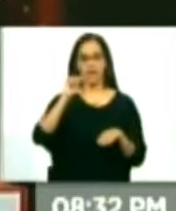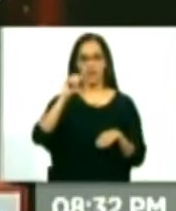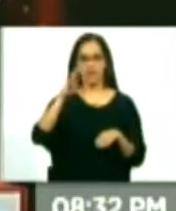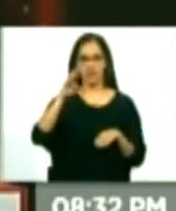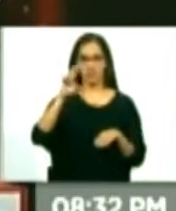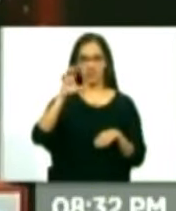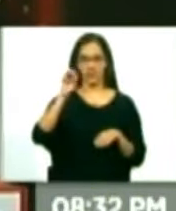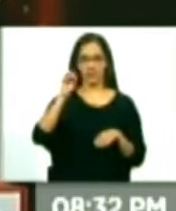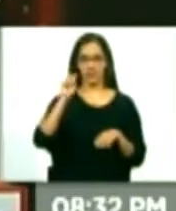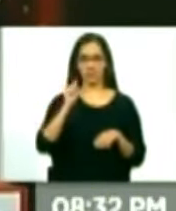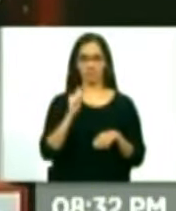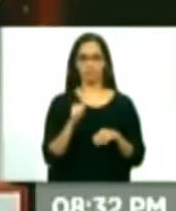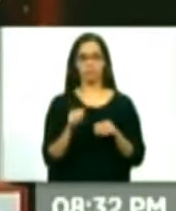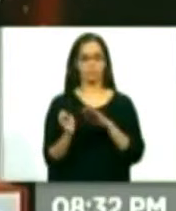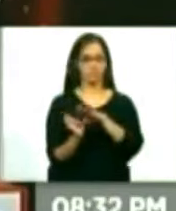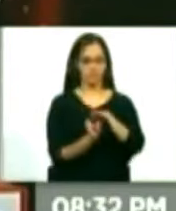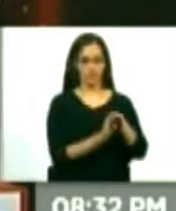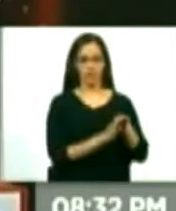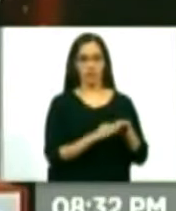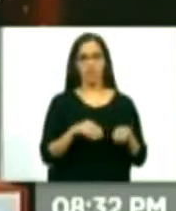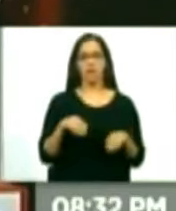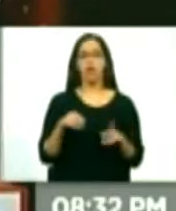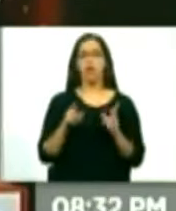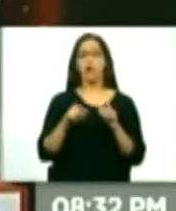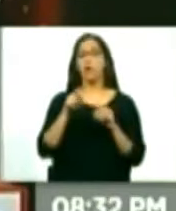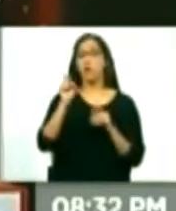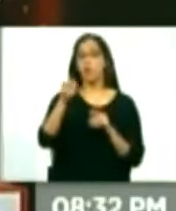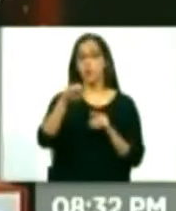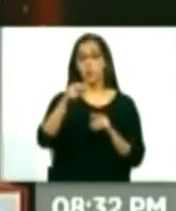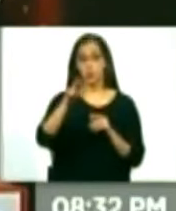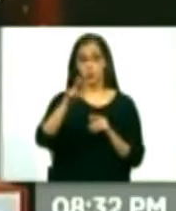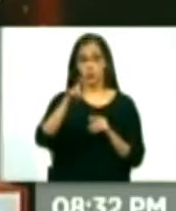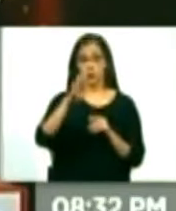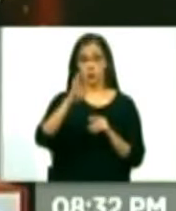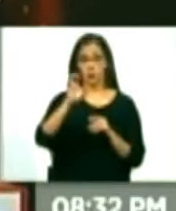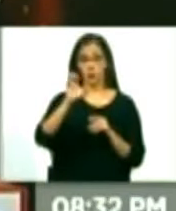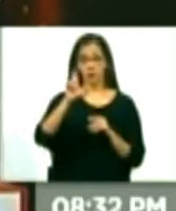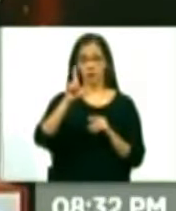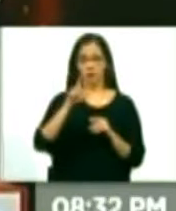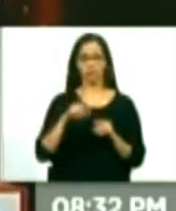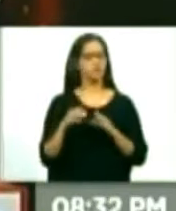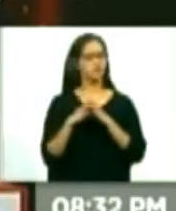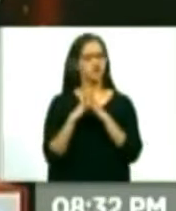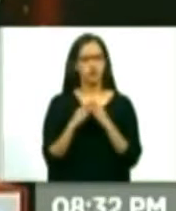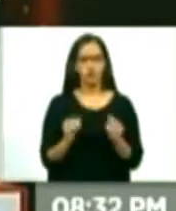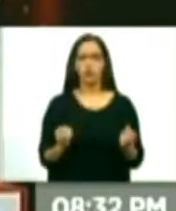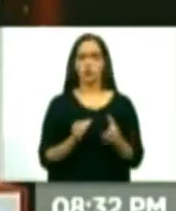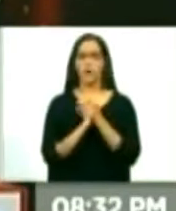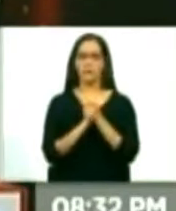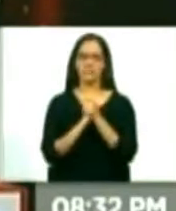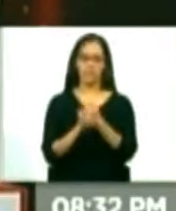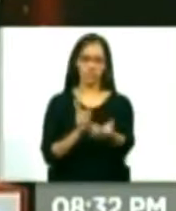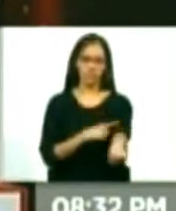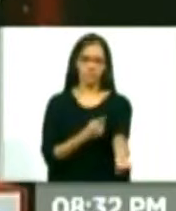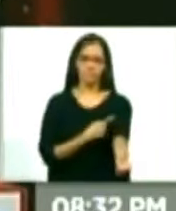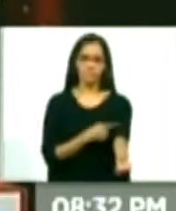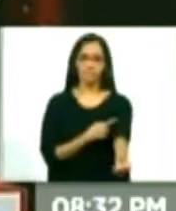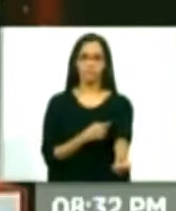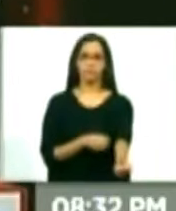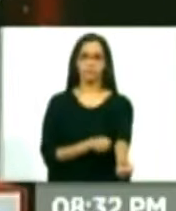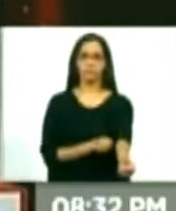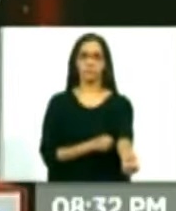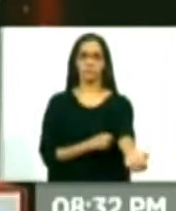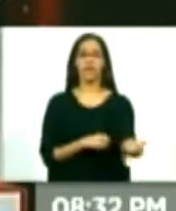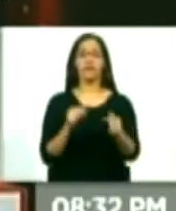me olvidé el nombre, ¿vale? Gruber, ambiente Gruber, todos los compañeros, hermanos y hermanas, y recientemente acaba de